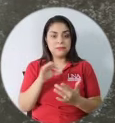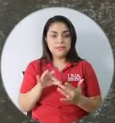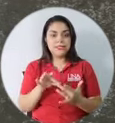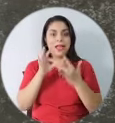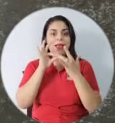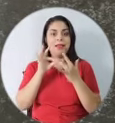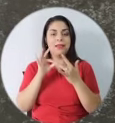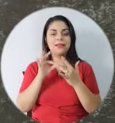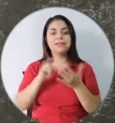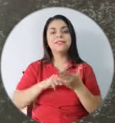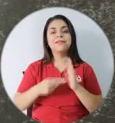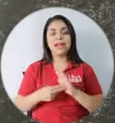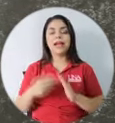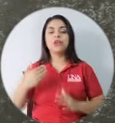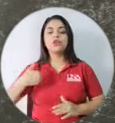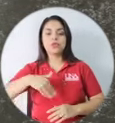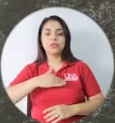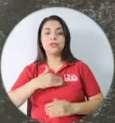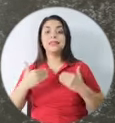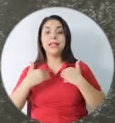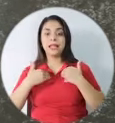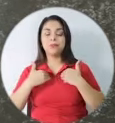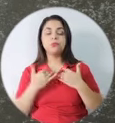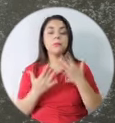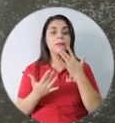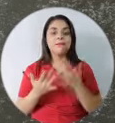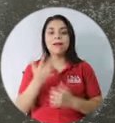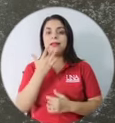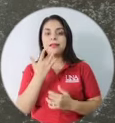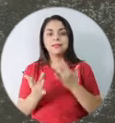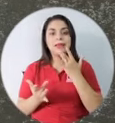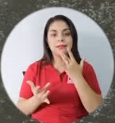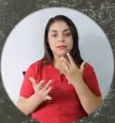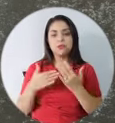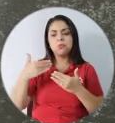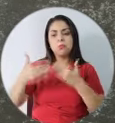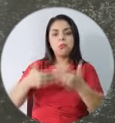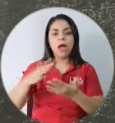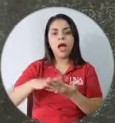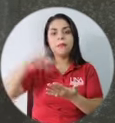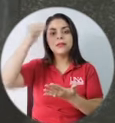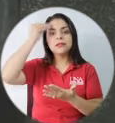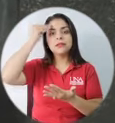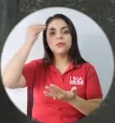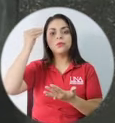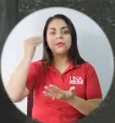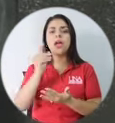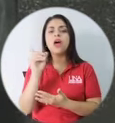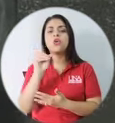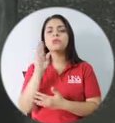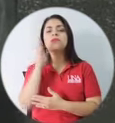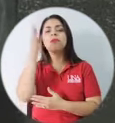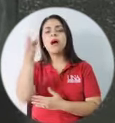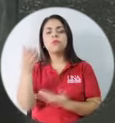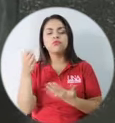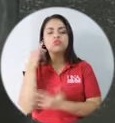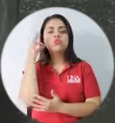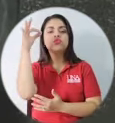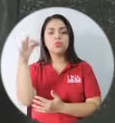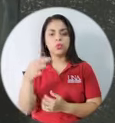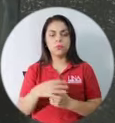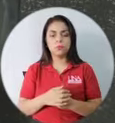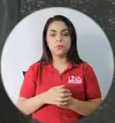que empecemos a desarrollar preferencias a nivel local también. Entonces, hemos ido aprendiendo todo esto en el mercado local y hacia